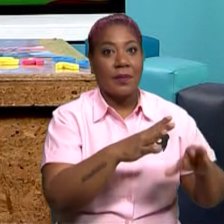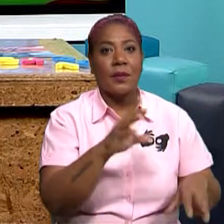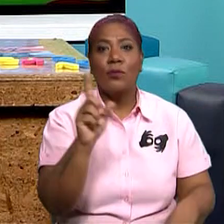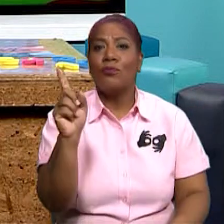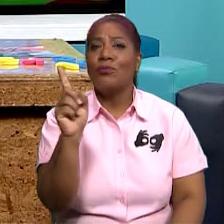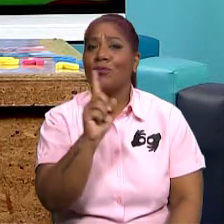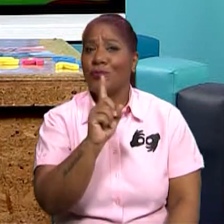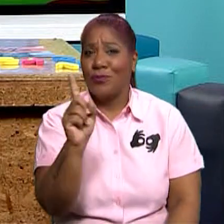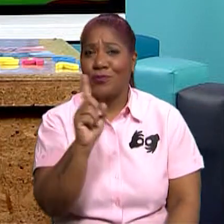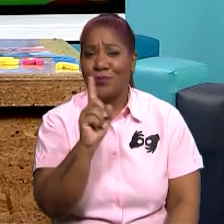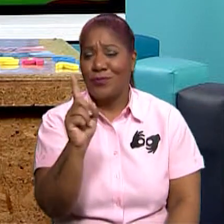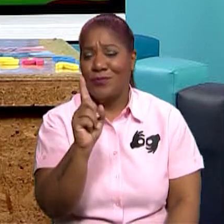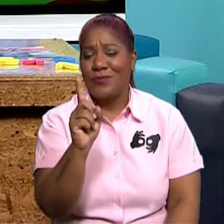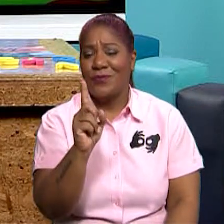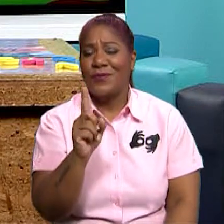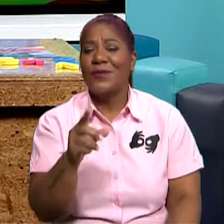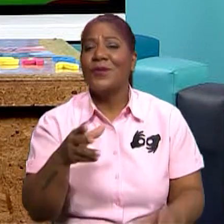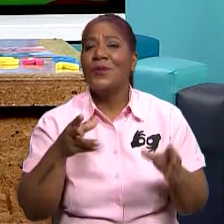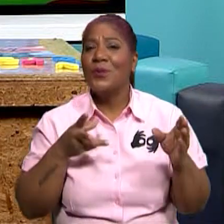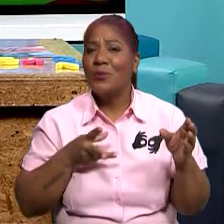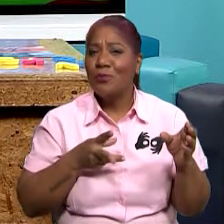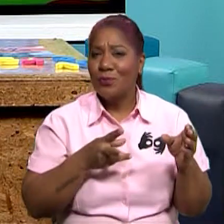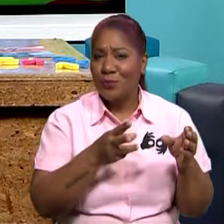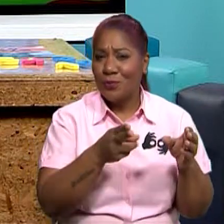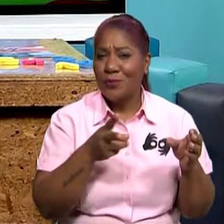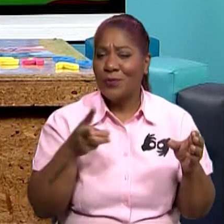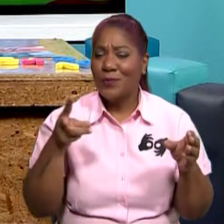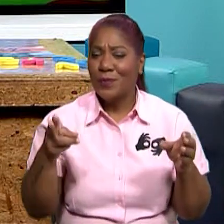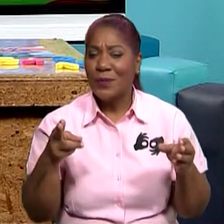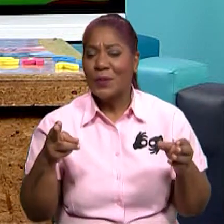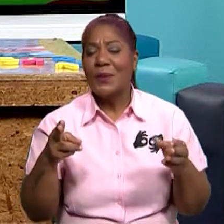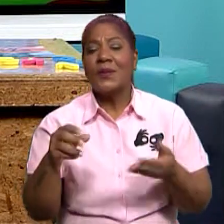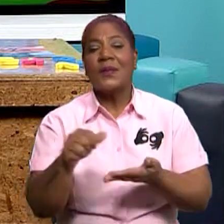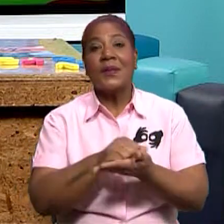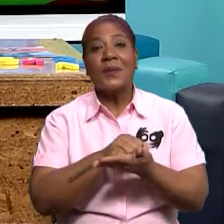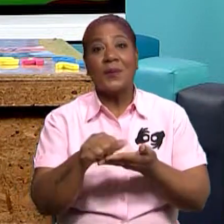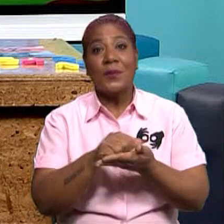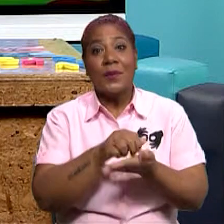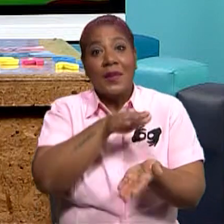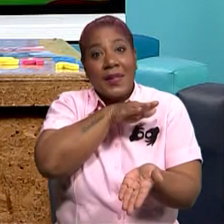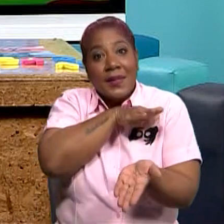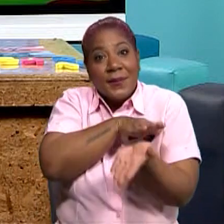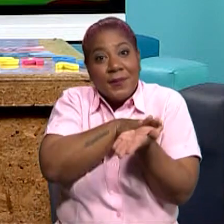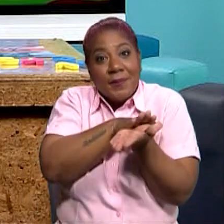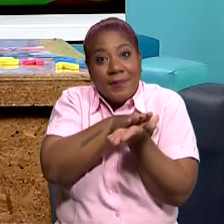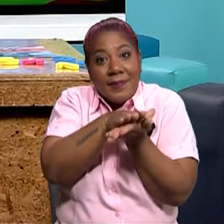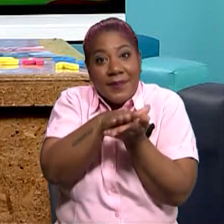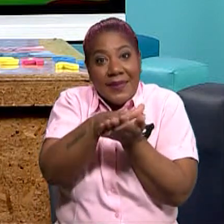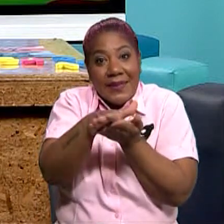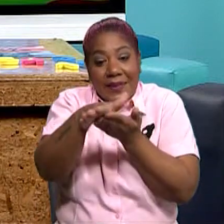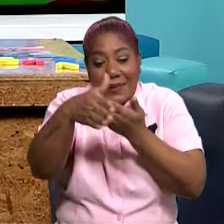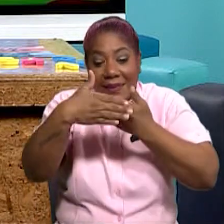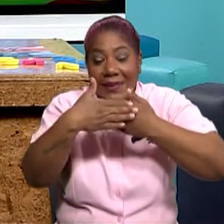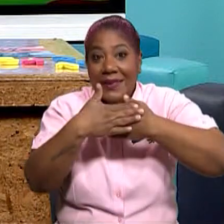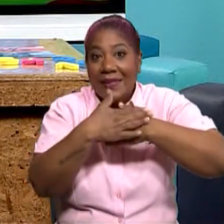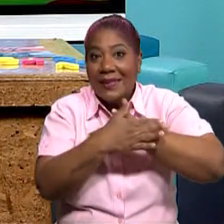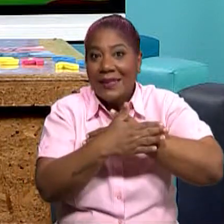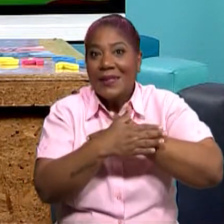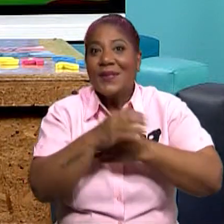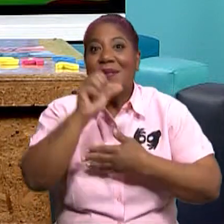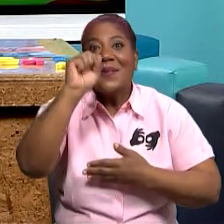escribir, borrar, si se equivocó, lo escribe de vuelta. Y eso no pasa nada porque lo puede usar una y muchas veces más. Pero